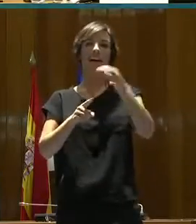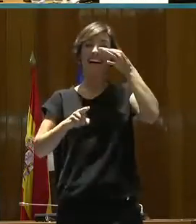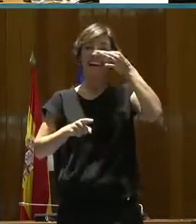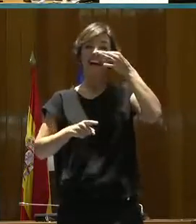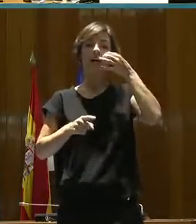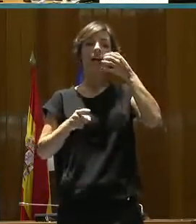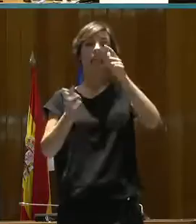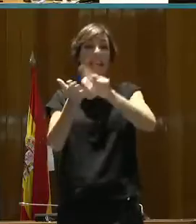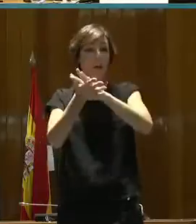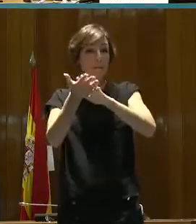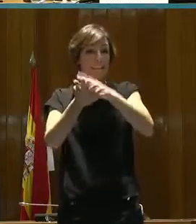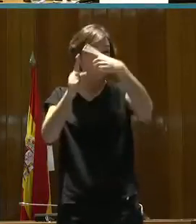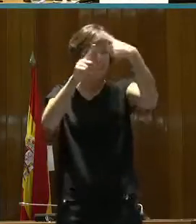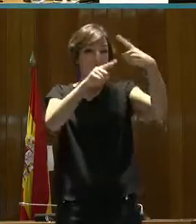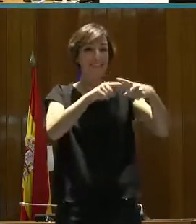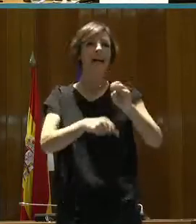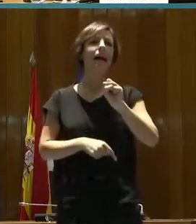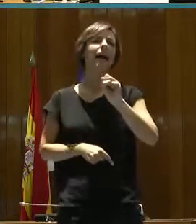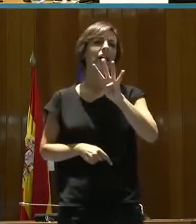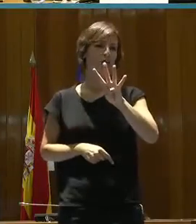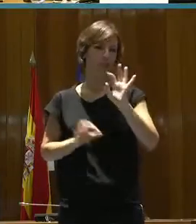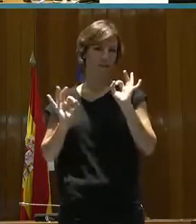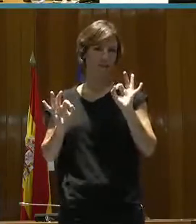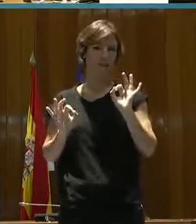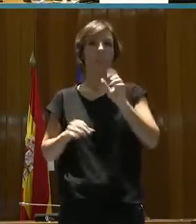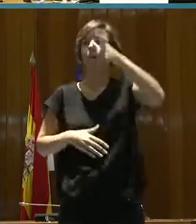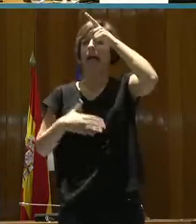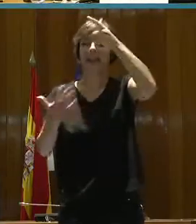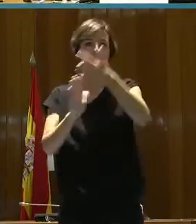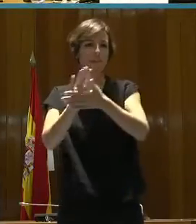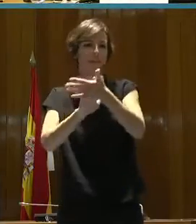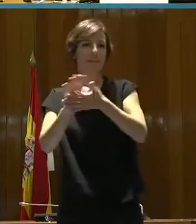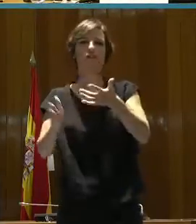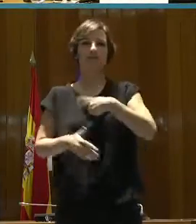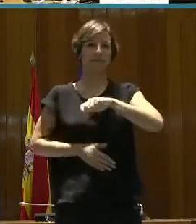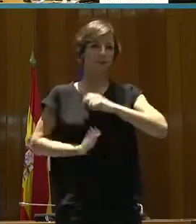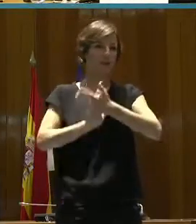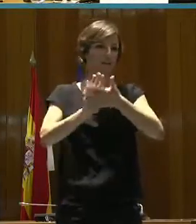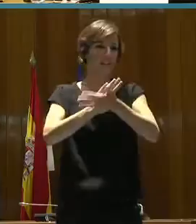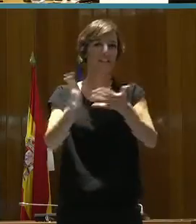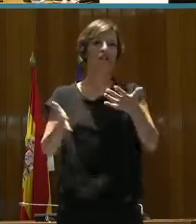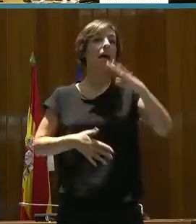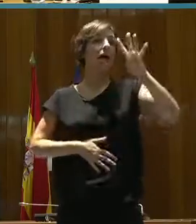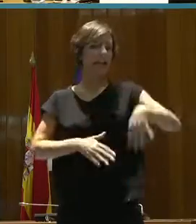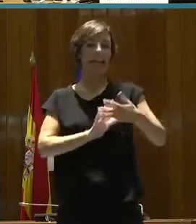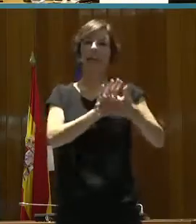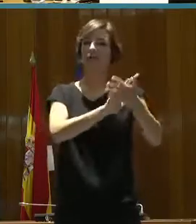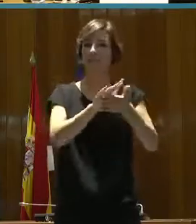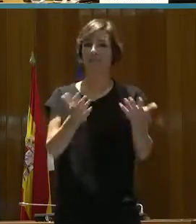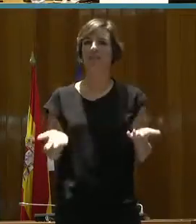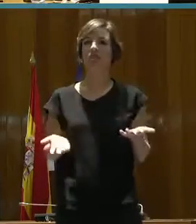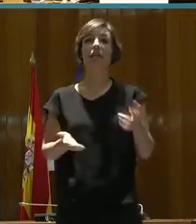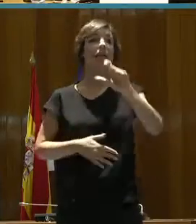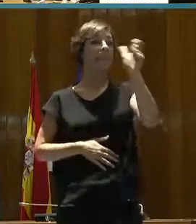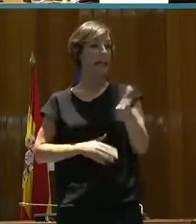14 lenguas de signos, entre ellas la alemana, la española, la catalana,